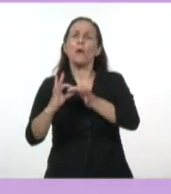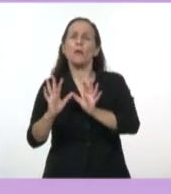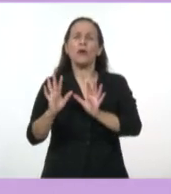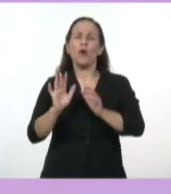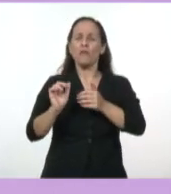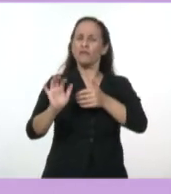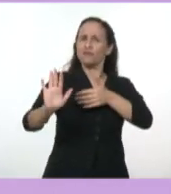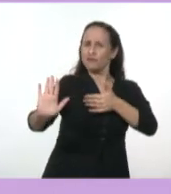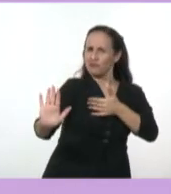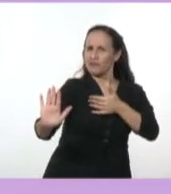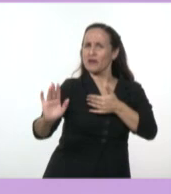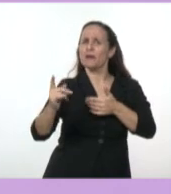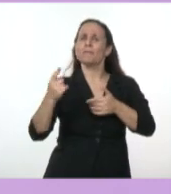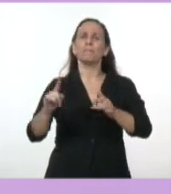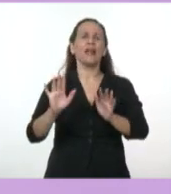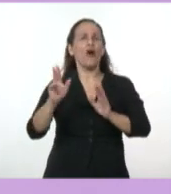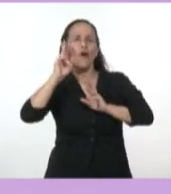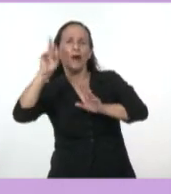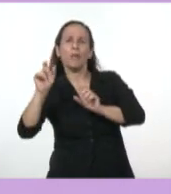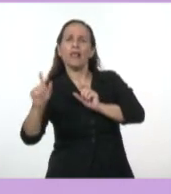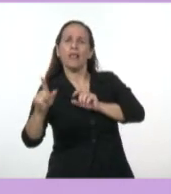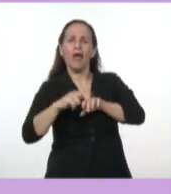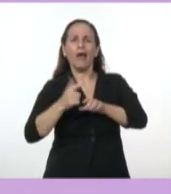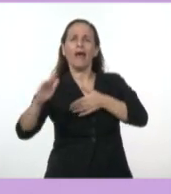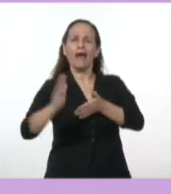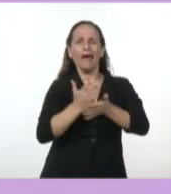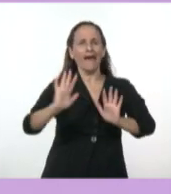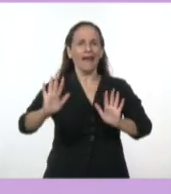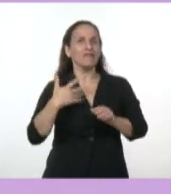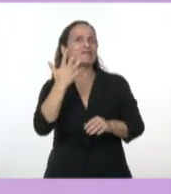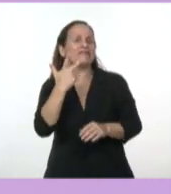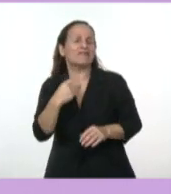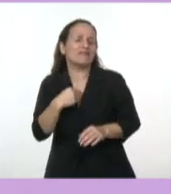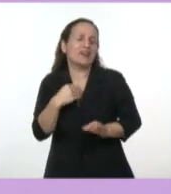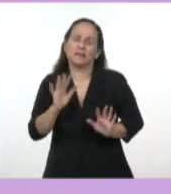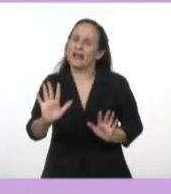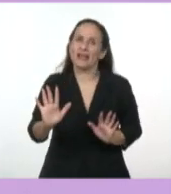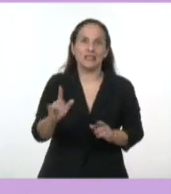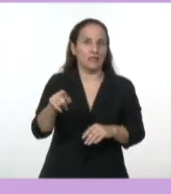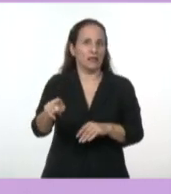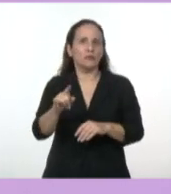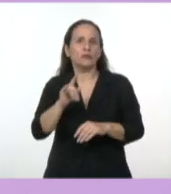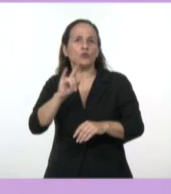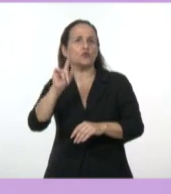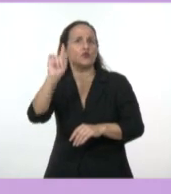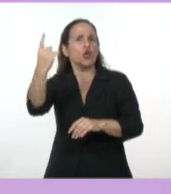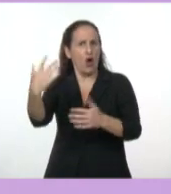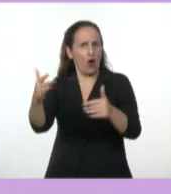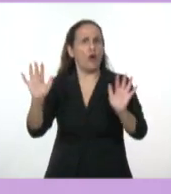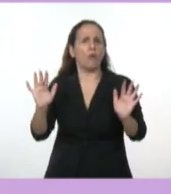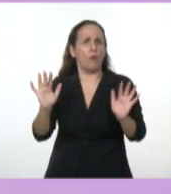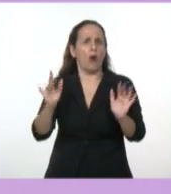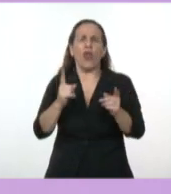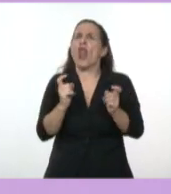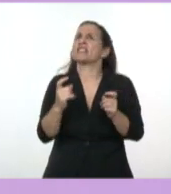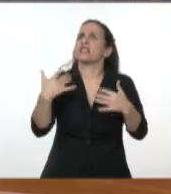pero afectuoso con el espacio de cada uno que tienen los gatos. Me encanta. Y me gusta que se cuiden bastante bien solos porque, bueno, no dan